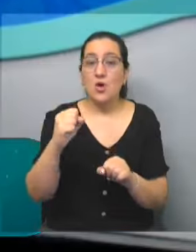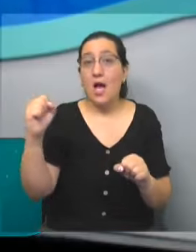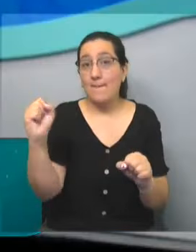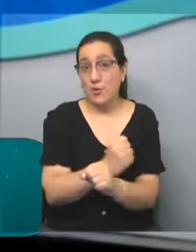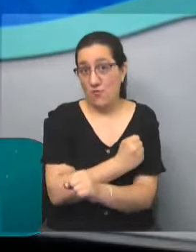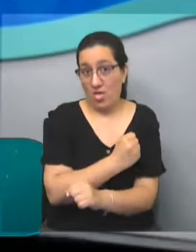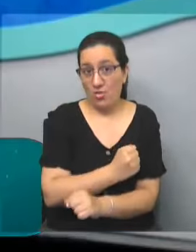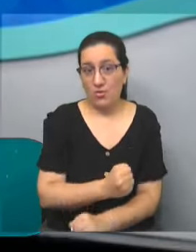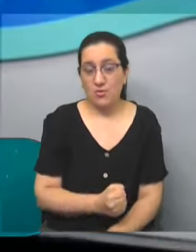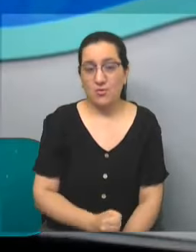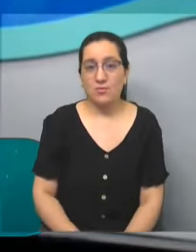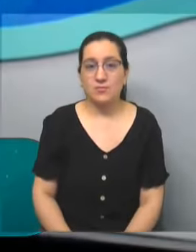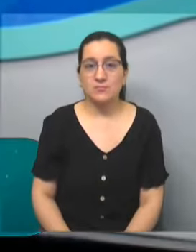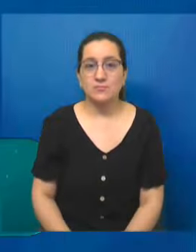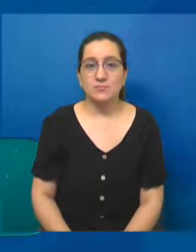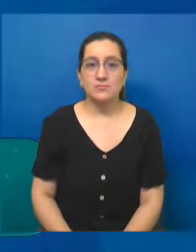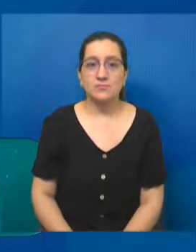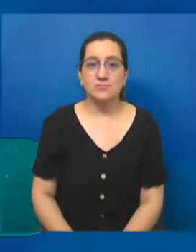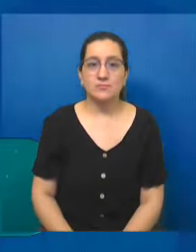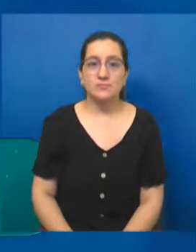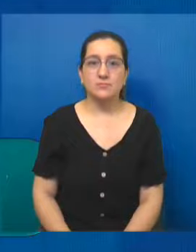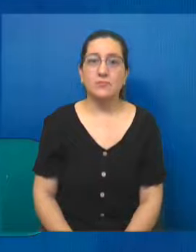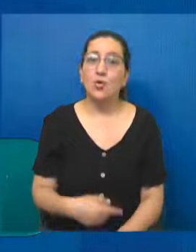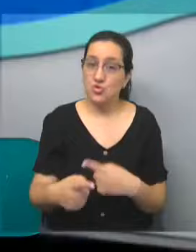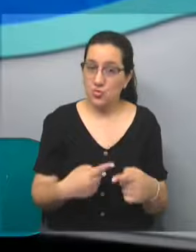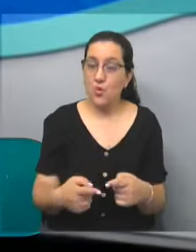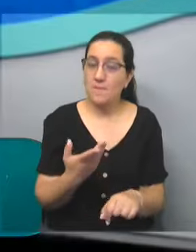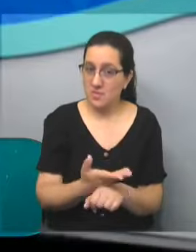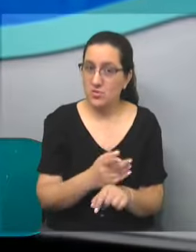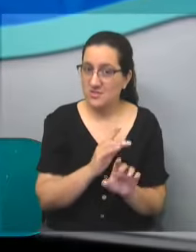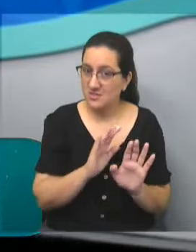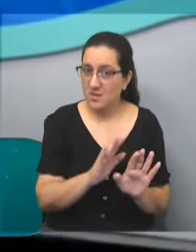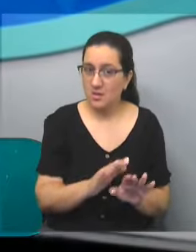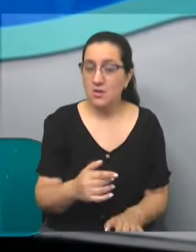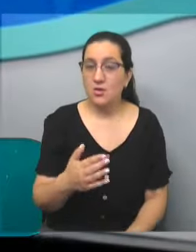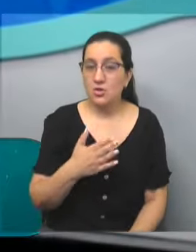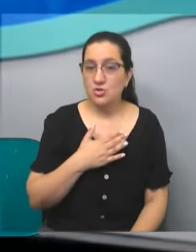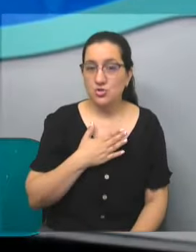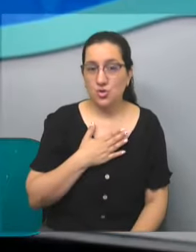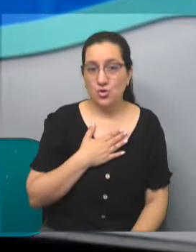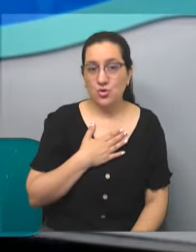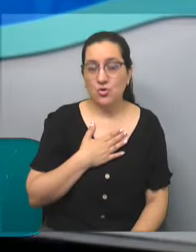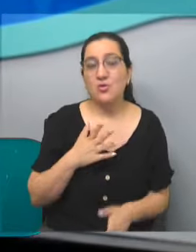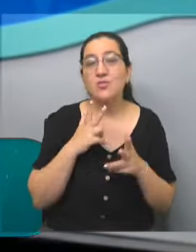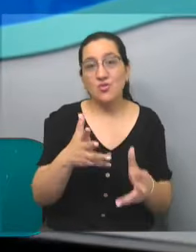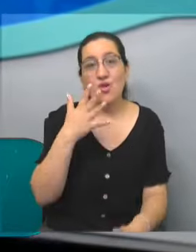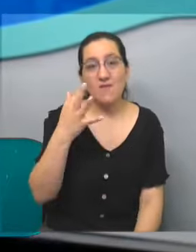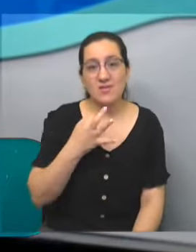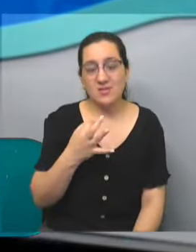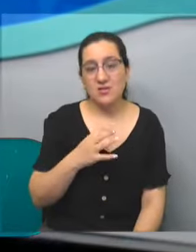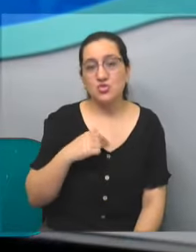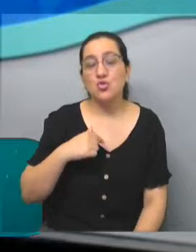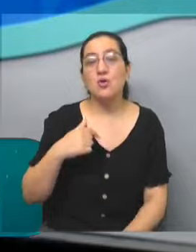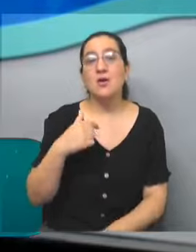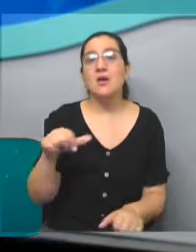mitad de las materias más una aprobada. Sigue siendo así. Ah, sigue siendo así. Entonces, yo soy muy honesto y muy sincero, hice quinto